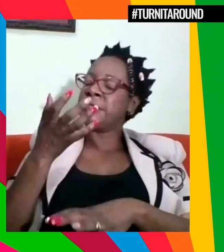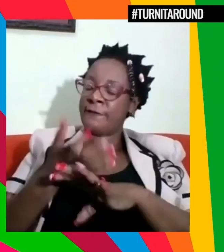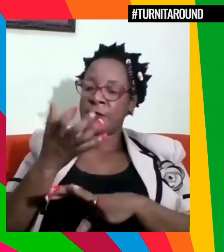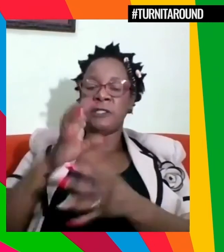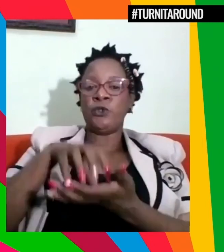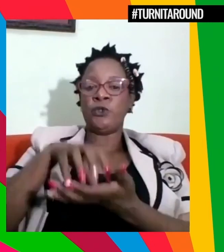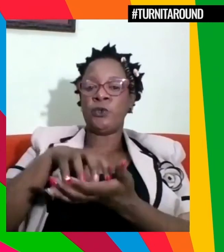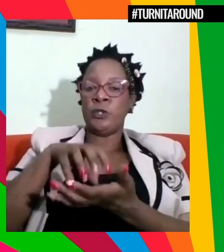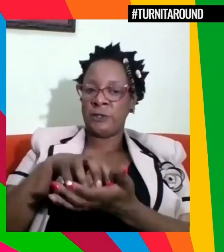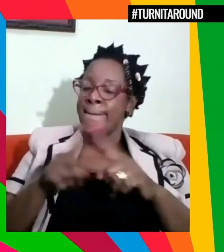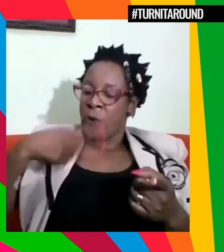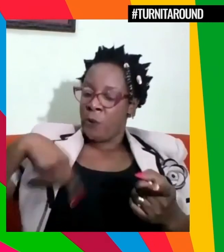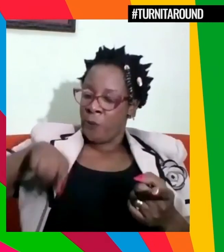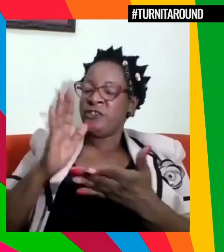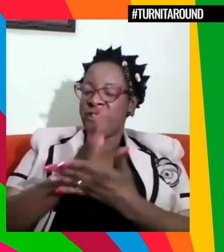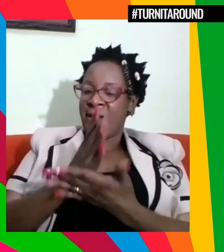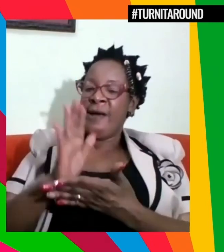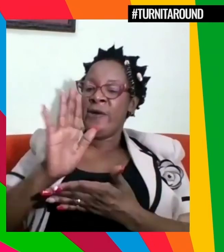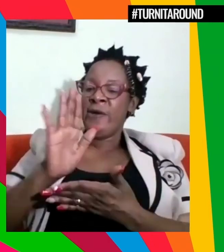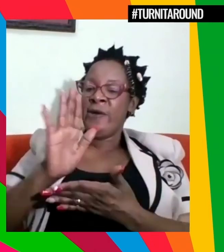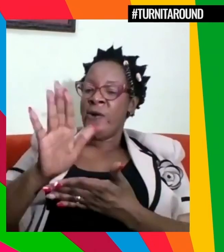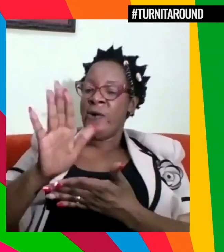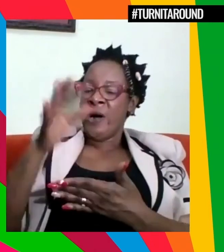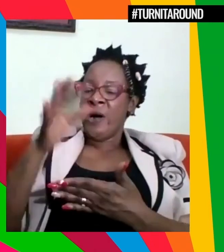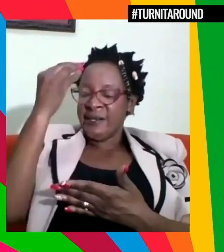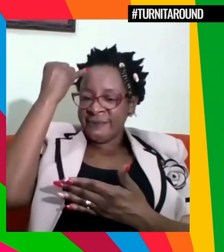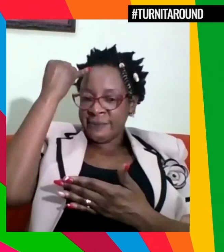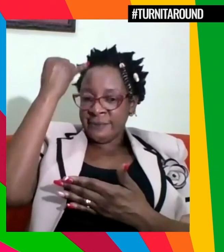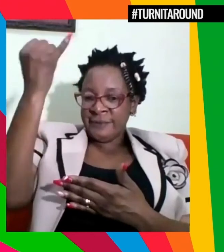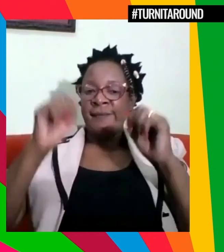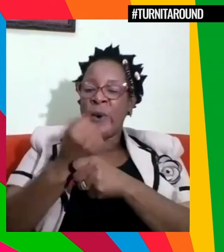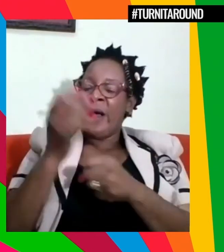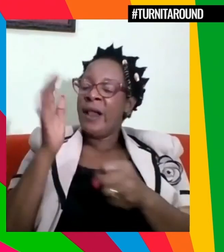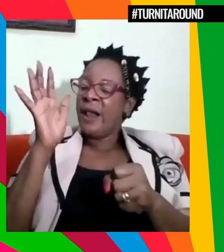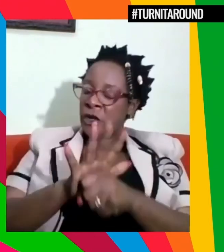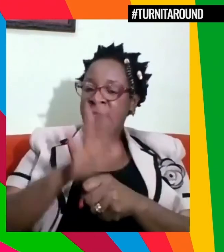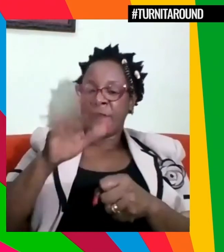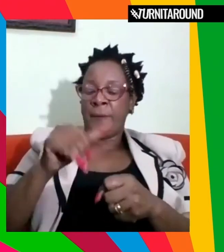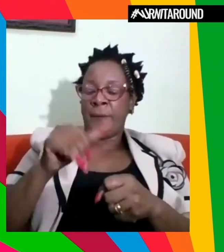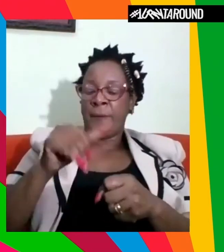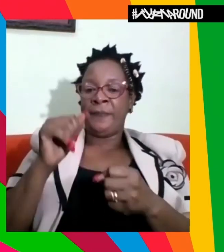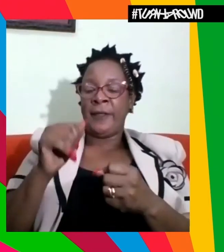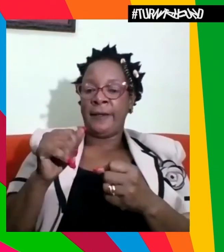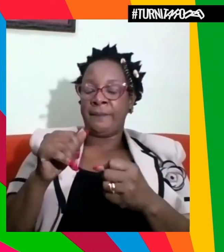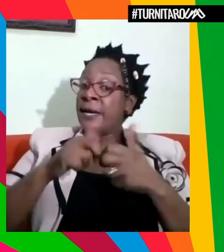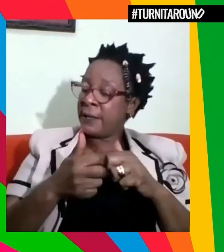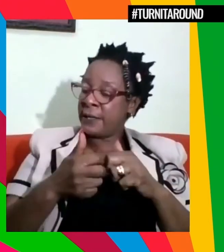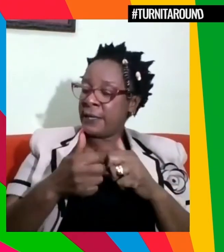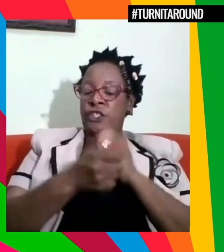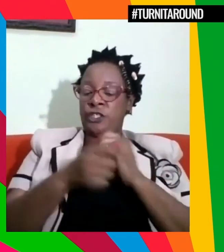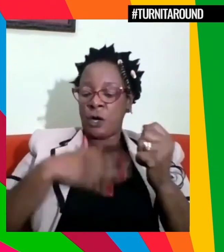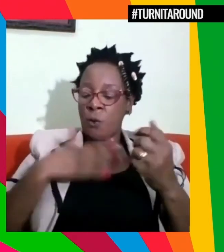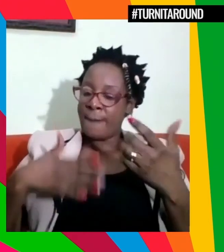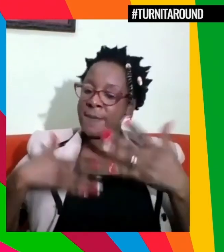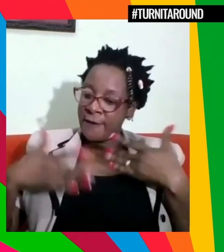Pero compartimos tu optimismo, el hecho de que podemos aprender la pandemia y quizás cambiar nuestro comportamiento y la